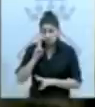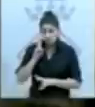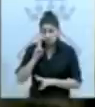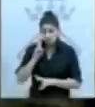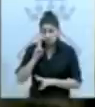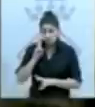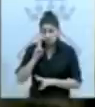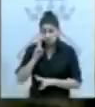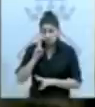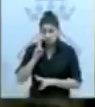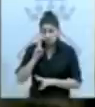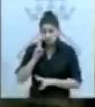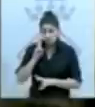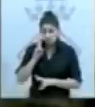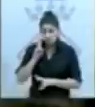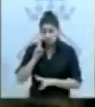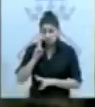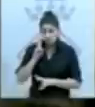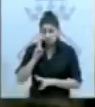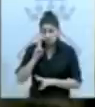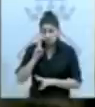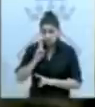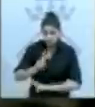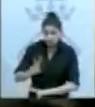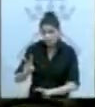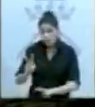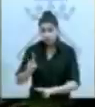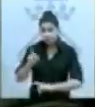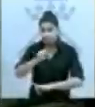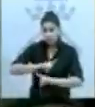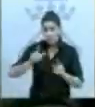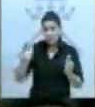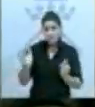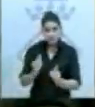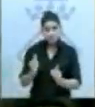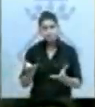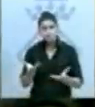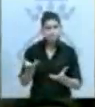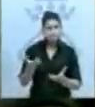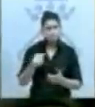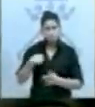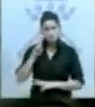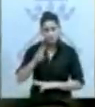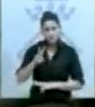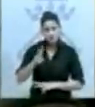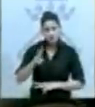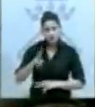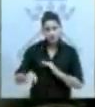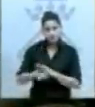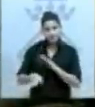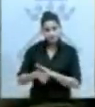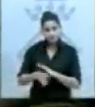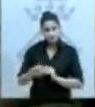de manera fehaciente, de manera que nosotros hayamos podido constatar, para erradicar este problema. Seguimos observando cómo la incidencia de estos riesgos, de la